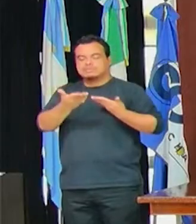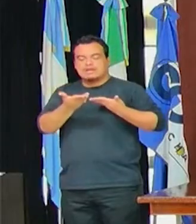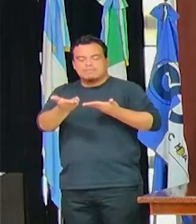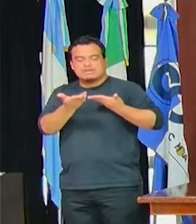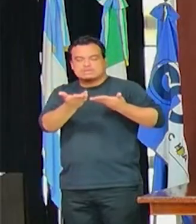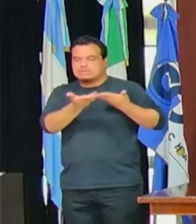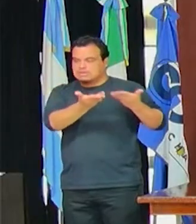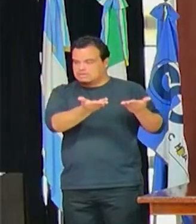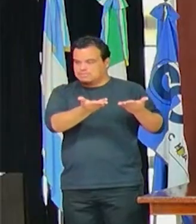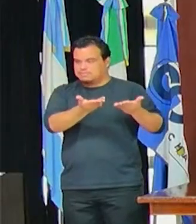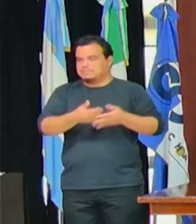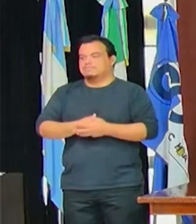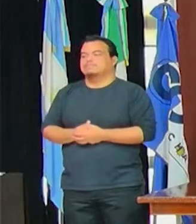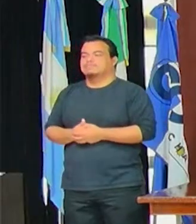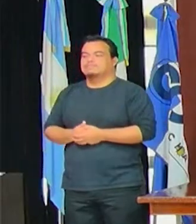a disertar.